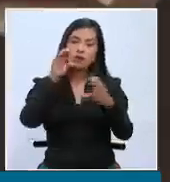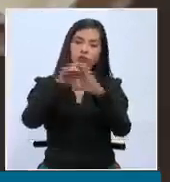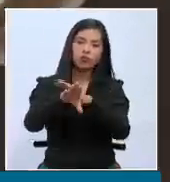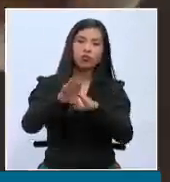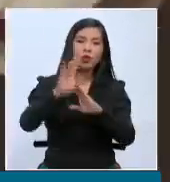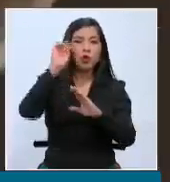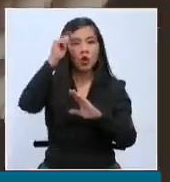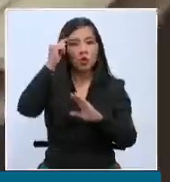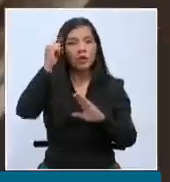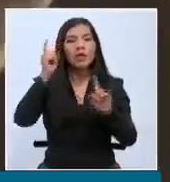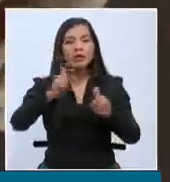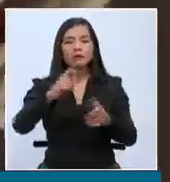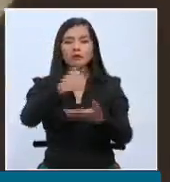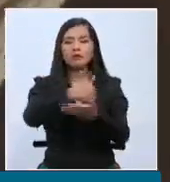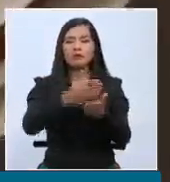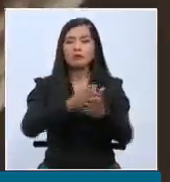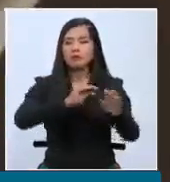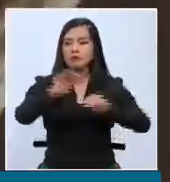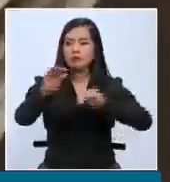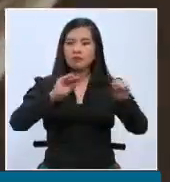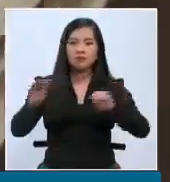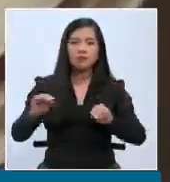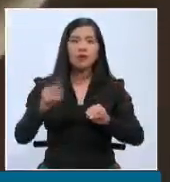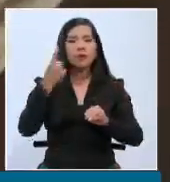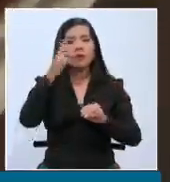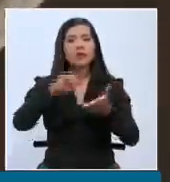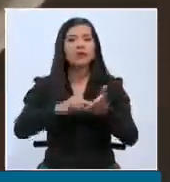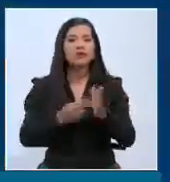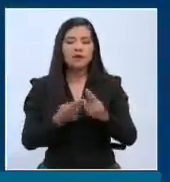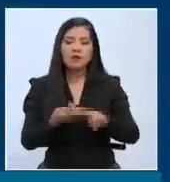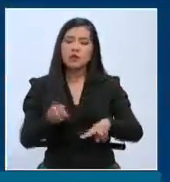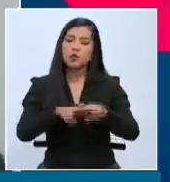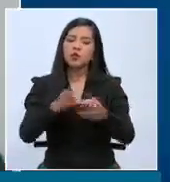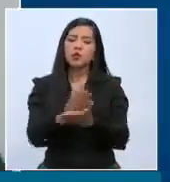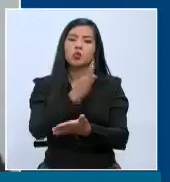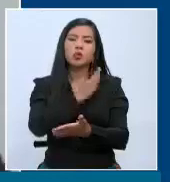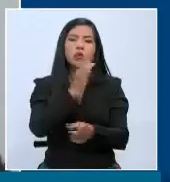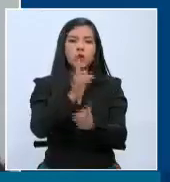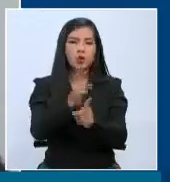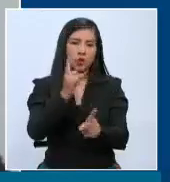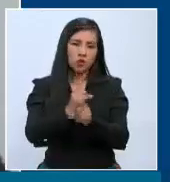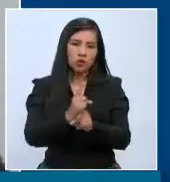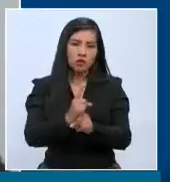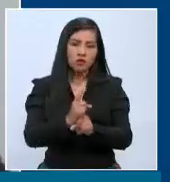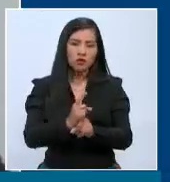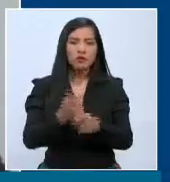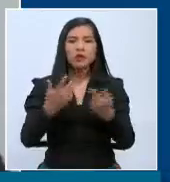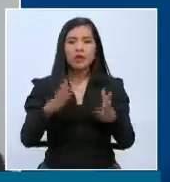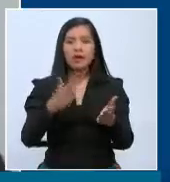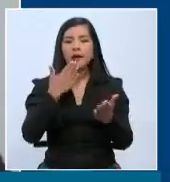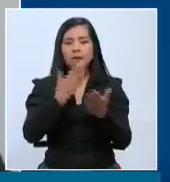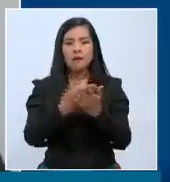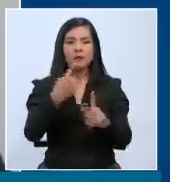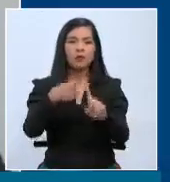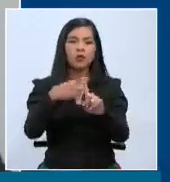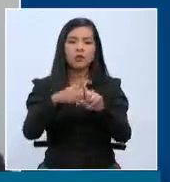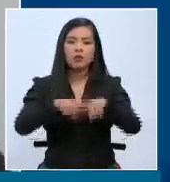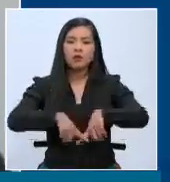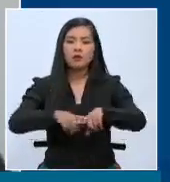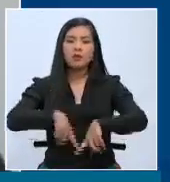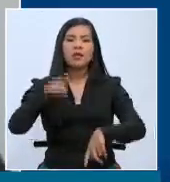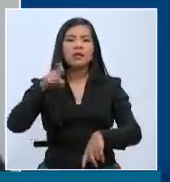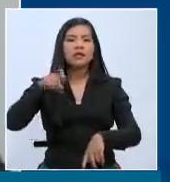sean redistribuidos a través de un incremento salarial que corresponda justamente a las necesidades